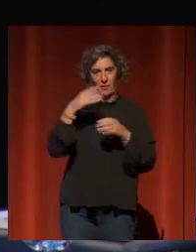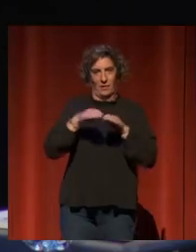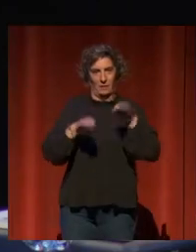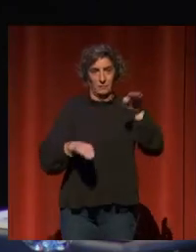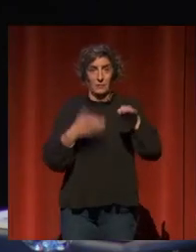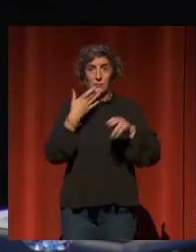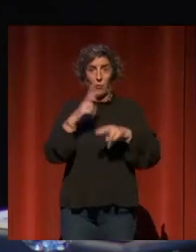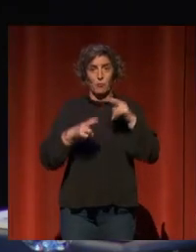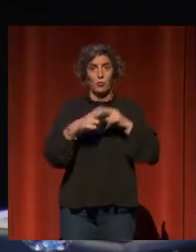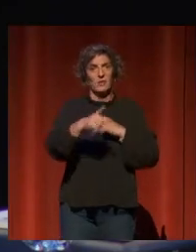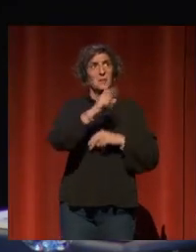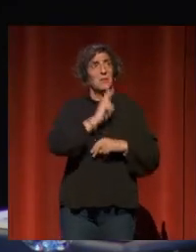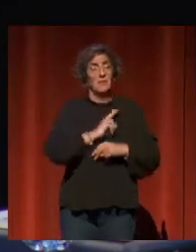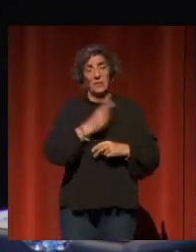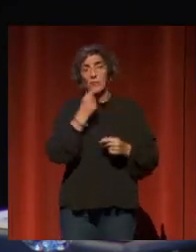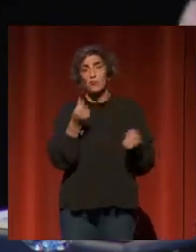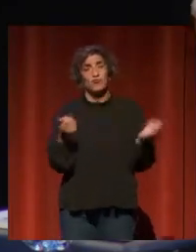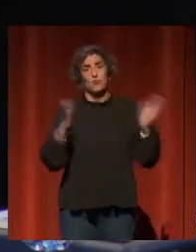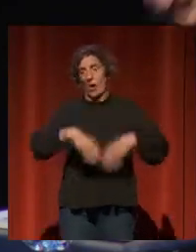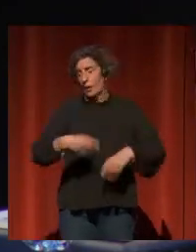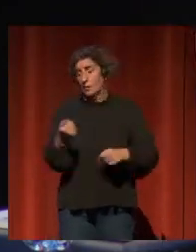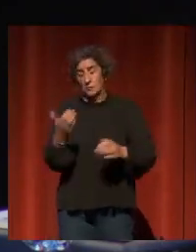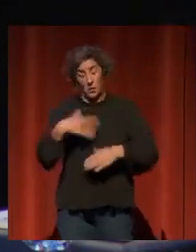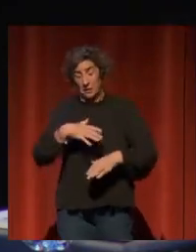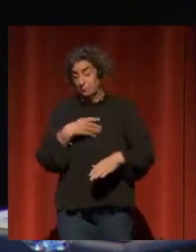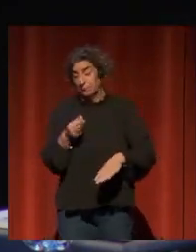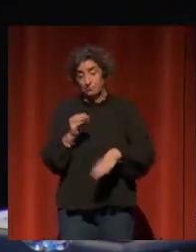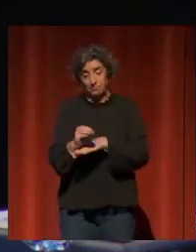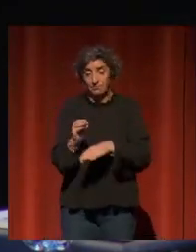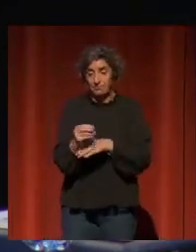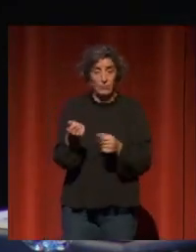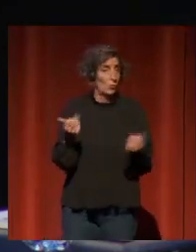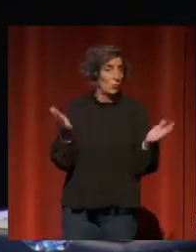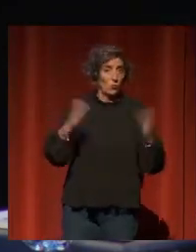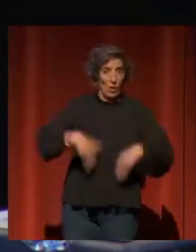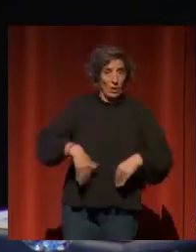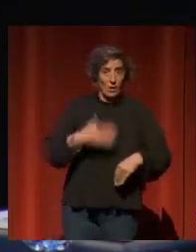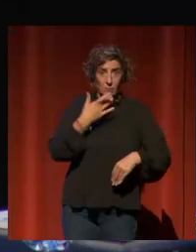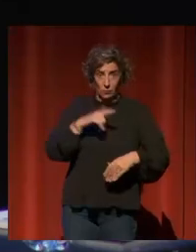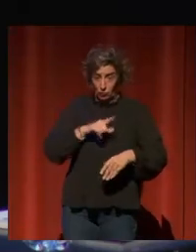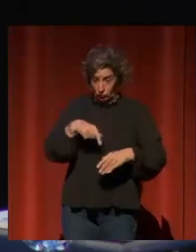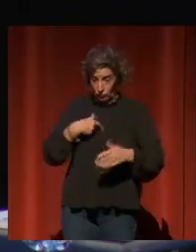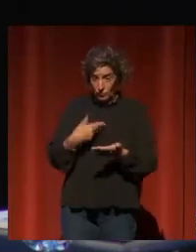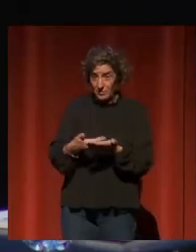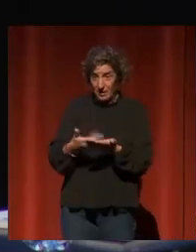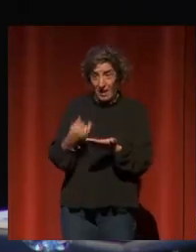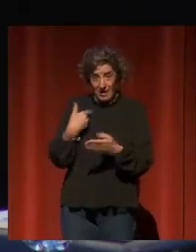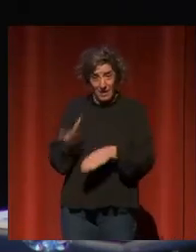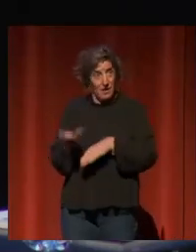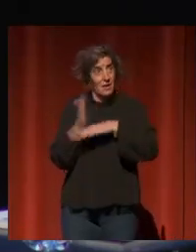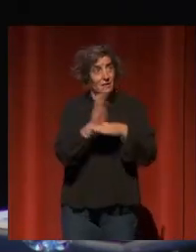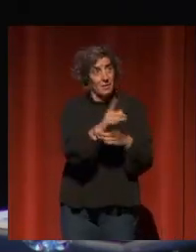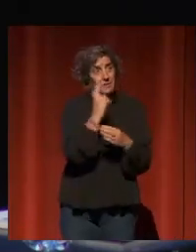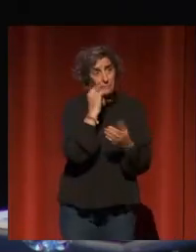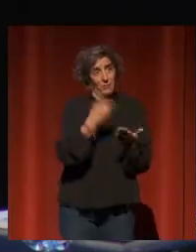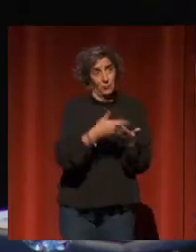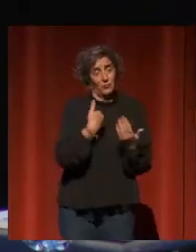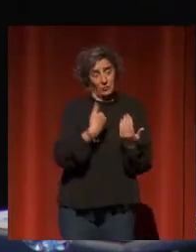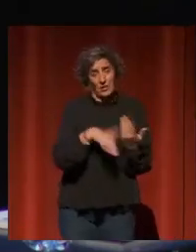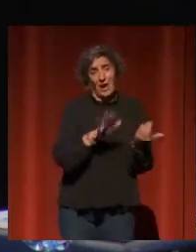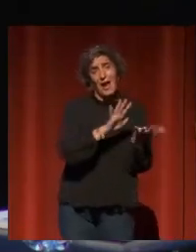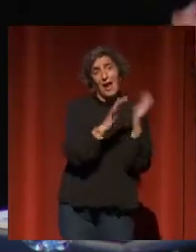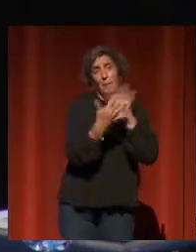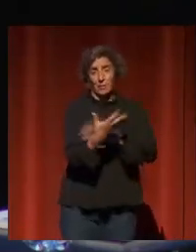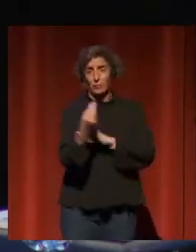políticos nos dicen que no hay dinero para investir en las bibliotecas si mostraros los cambios que podemos hacer En las